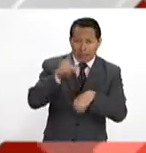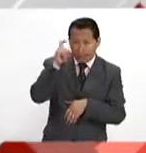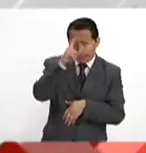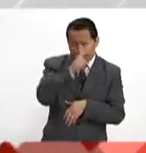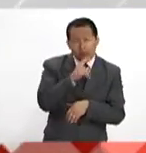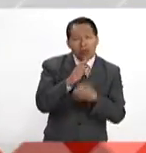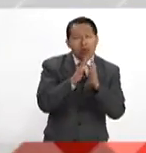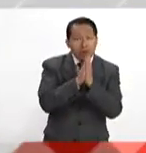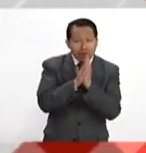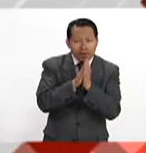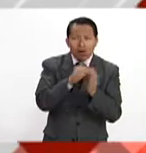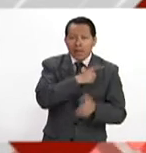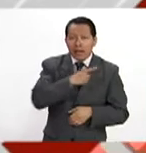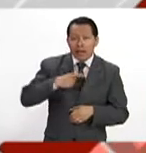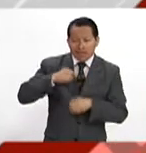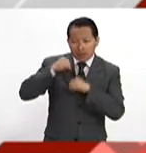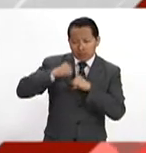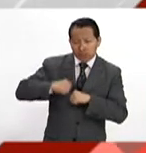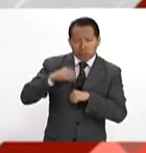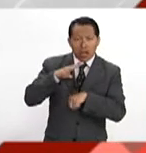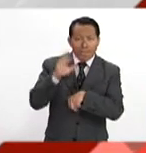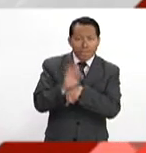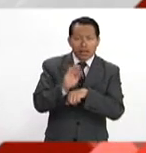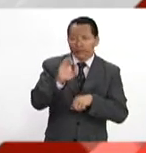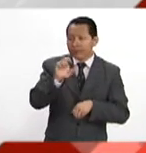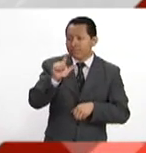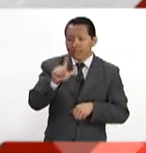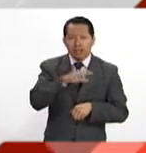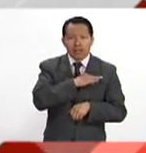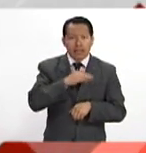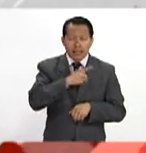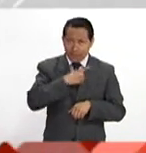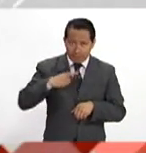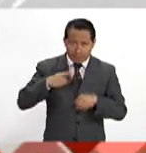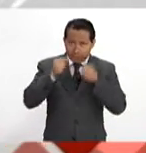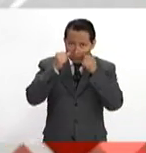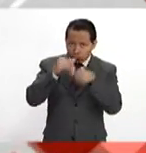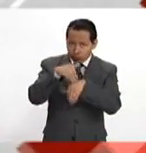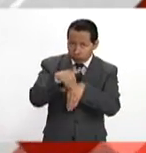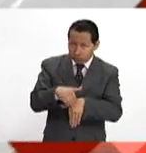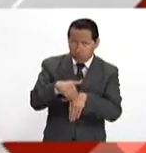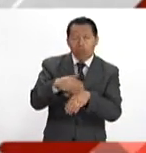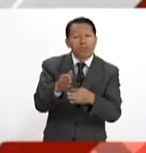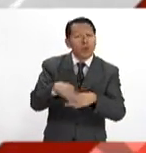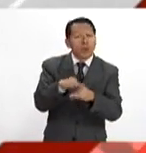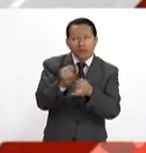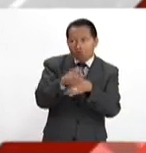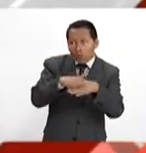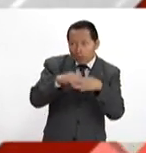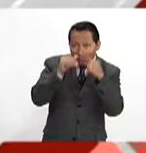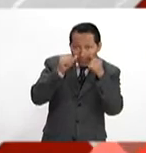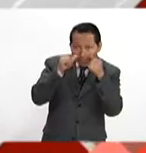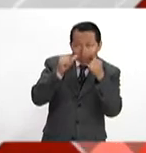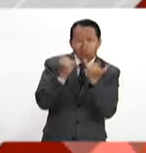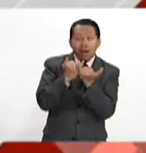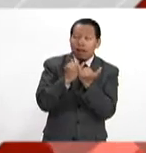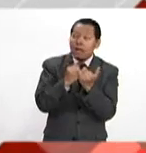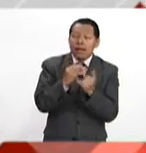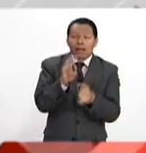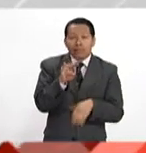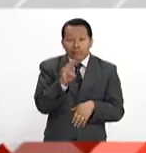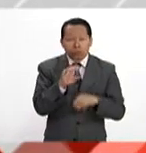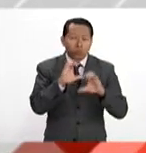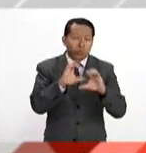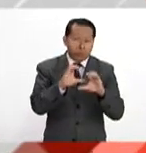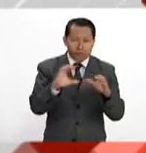las recomendaciones de las autoridades de protección civil. Agregó que es importante mantenerse informados, extremar precauciones y trabajar en conjunto con